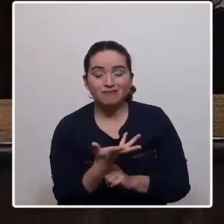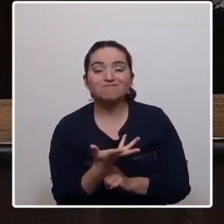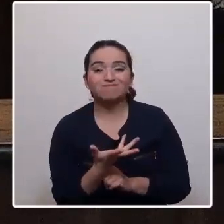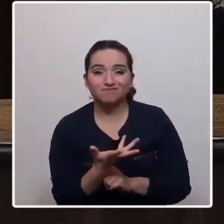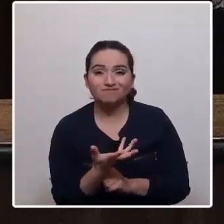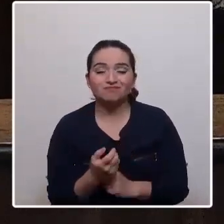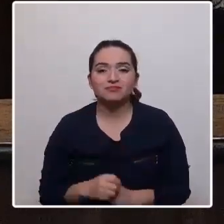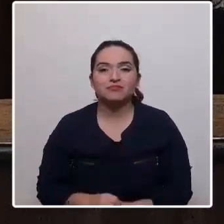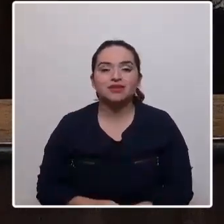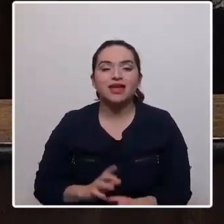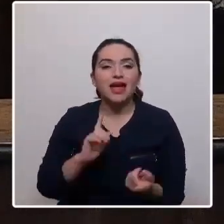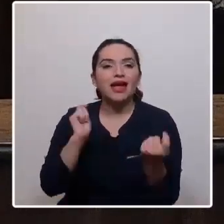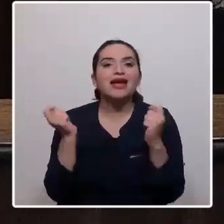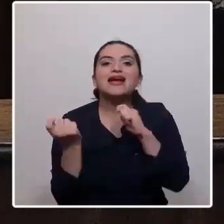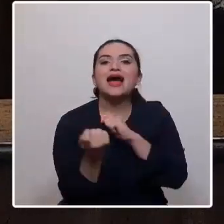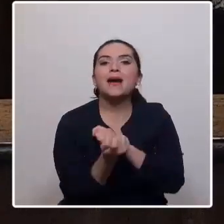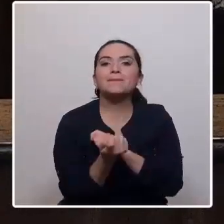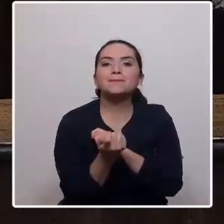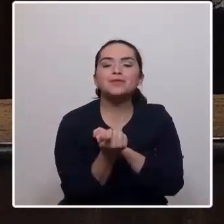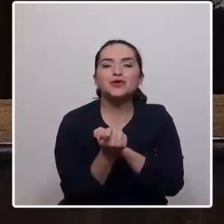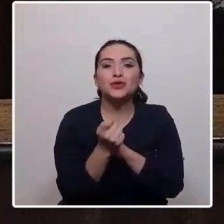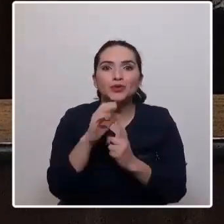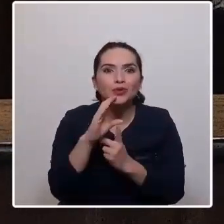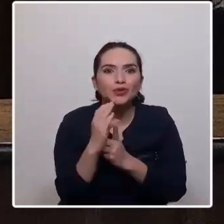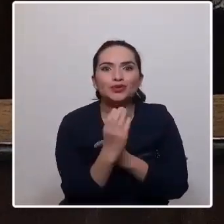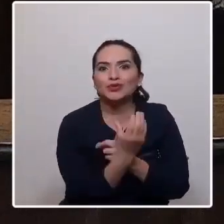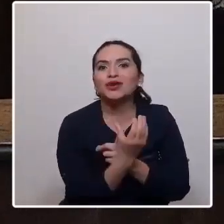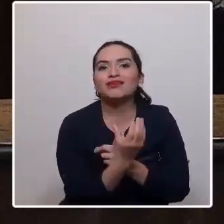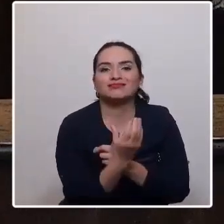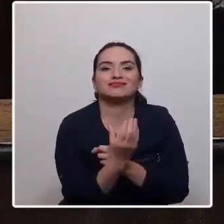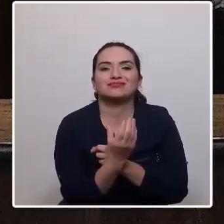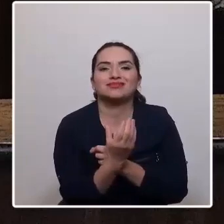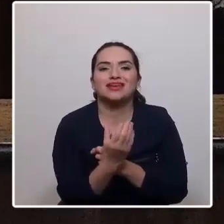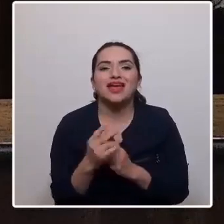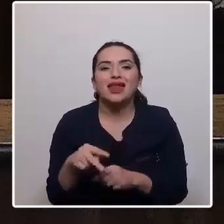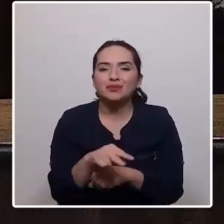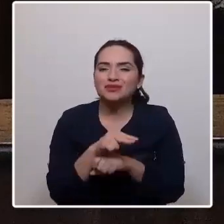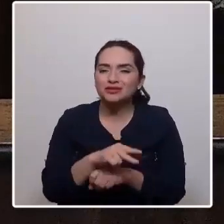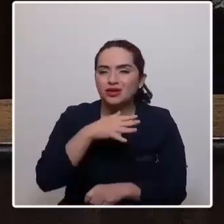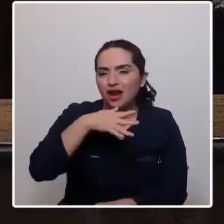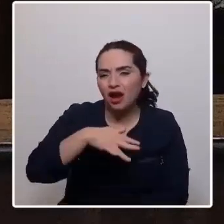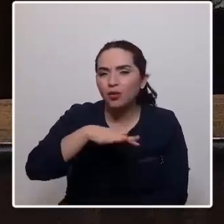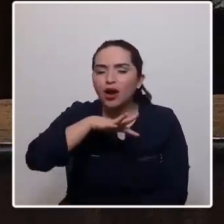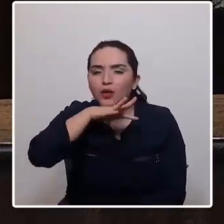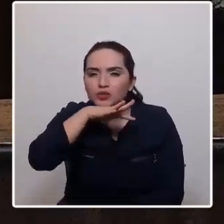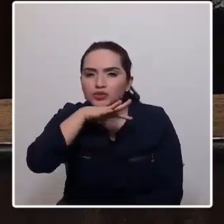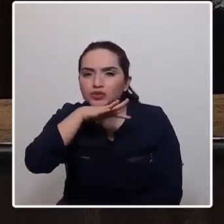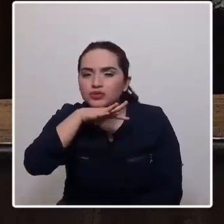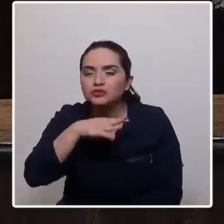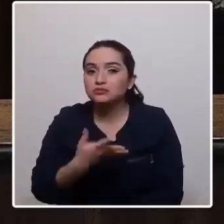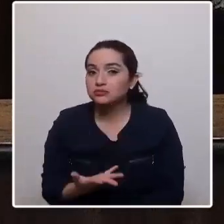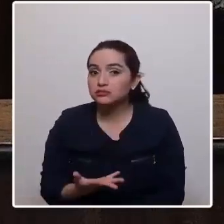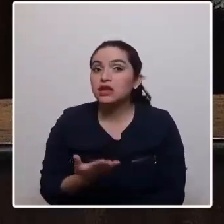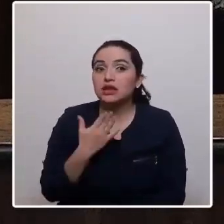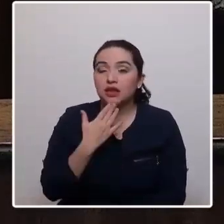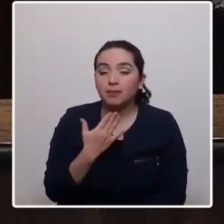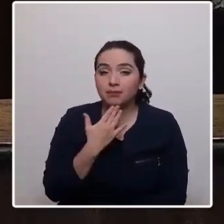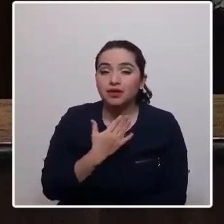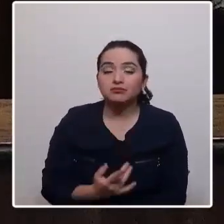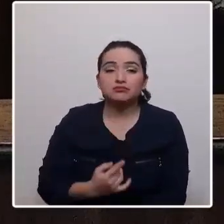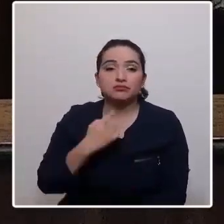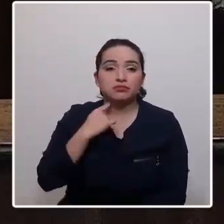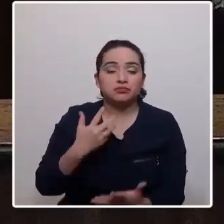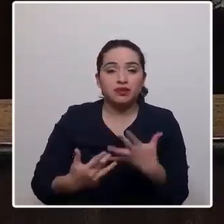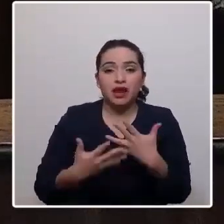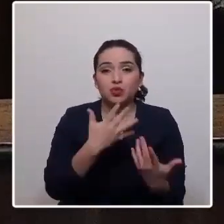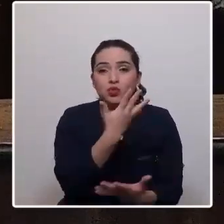de paradigma no guarda únicamente relación con la administración del agua y sus usos, sino que también implica hablar del impacto